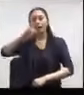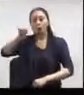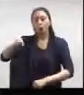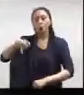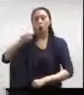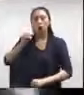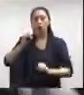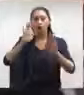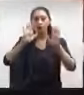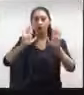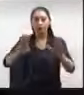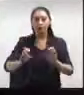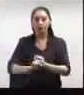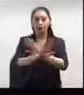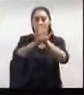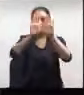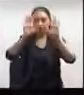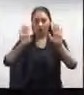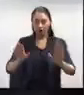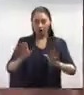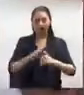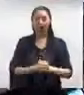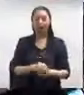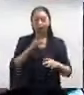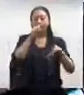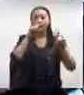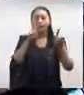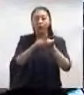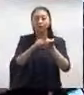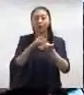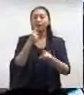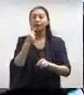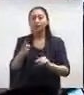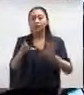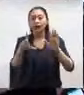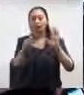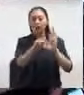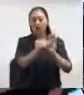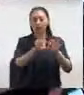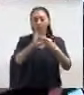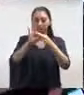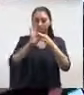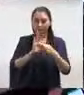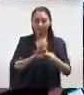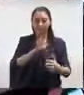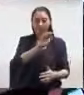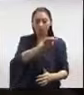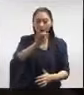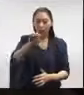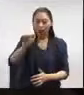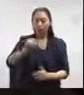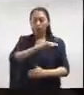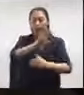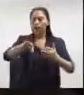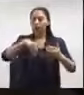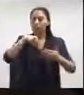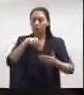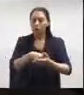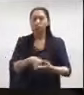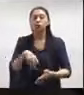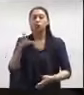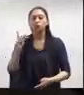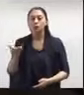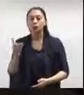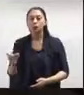las 10 de la mañana. Y también dice la ley orgánica que la convocatoria a todos los diputados para una